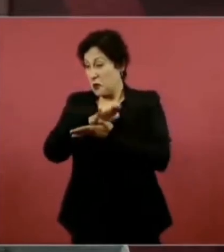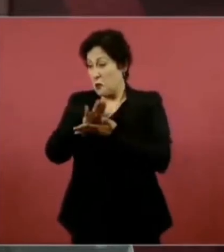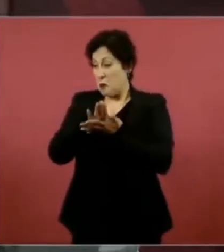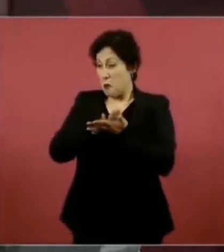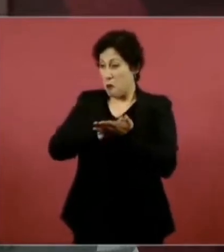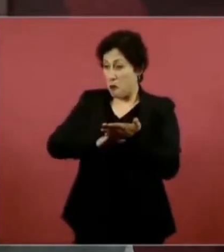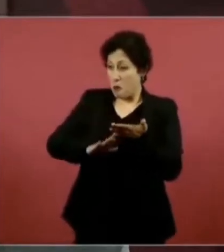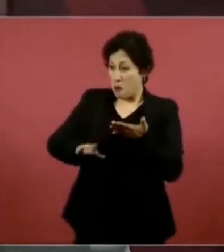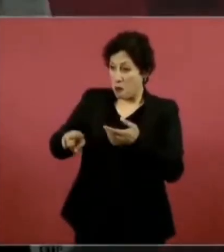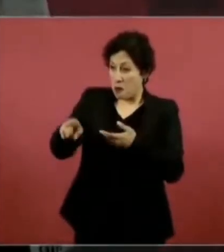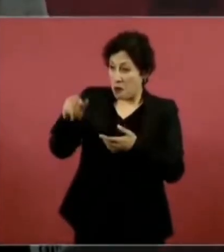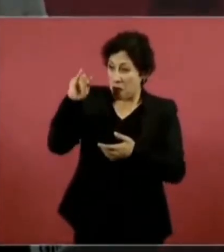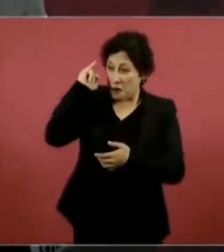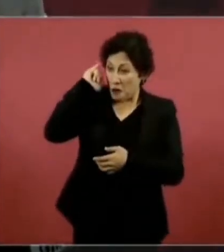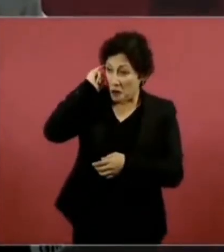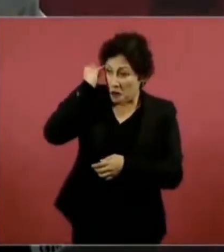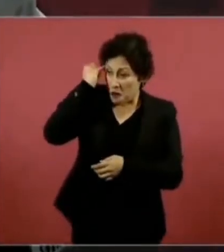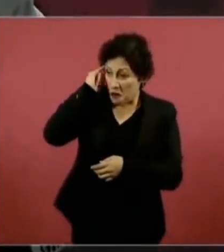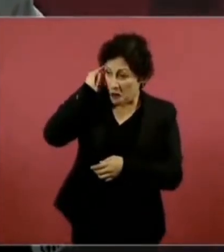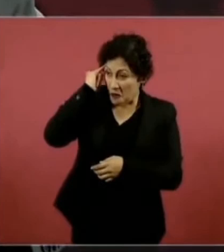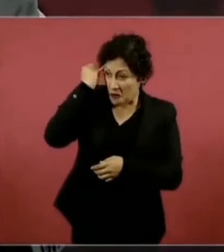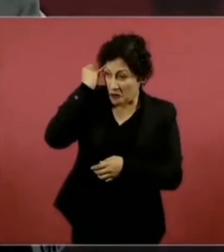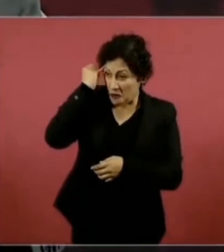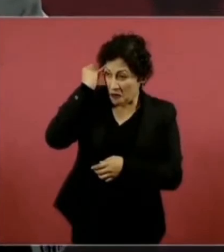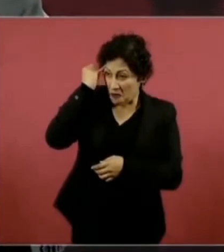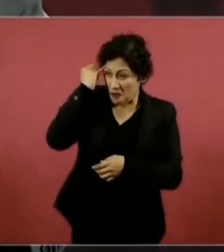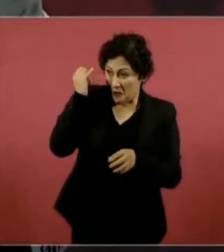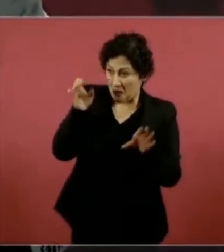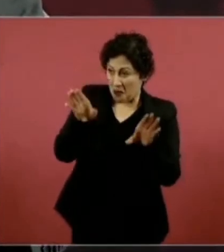va a gobernar.